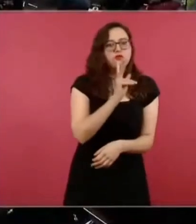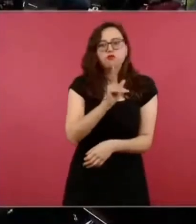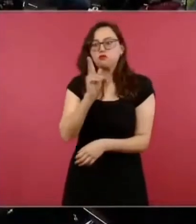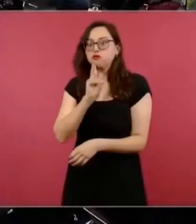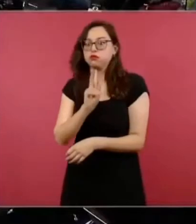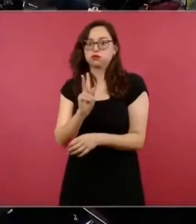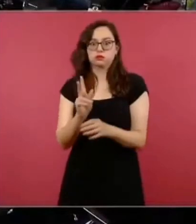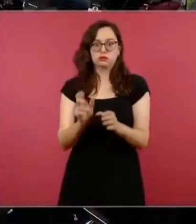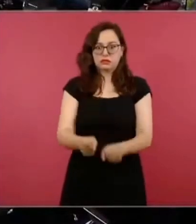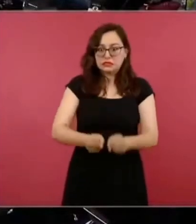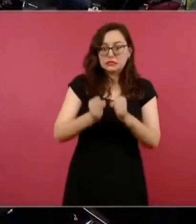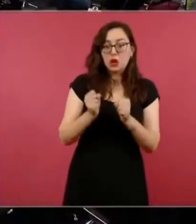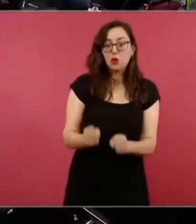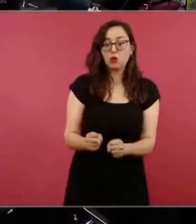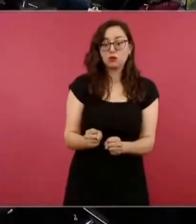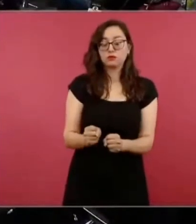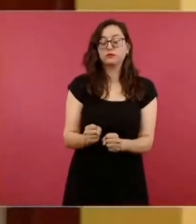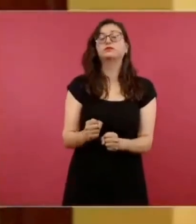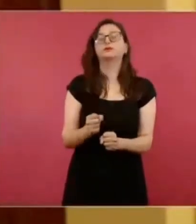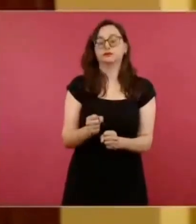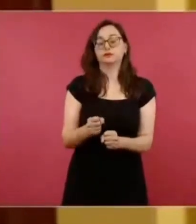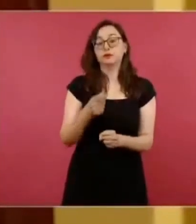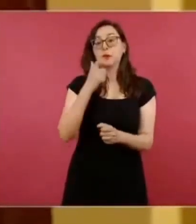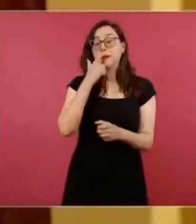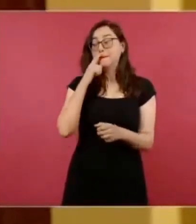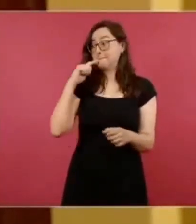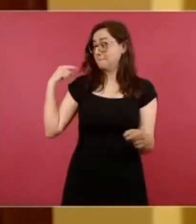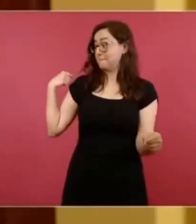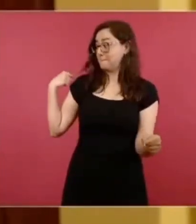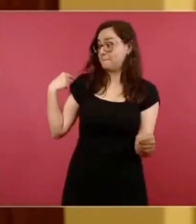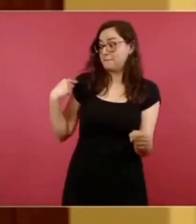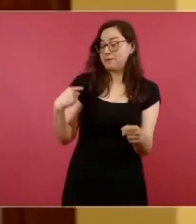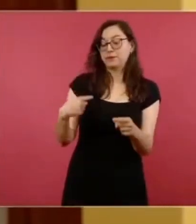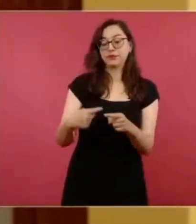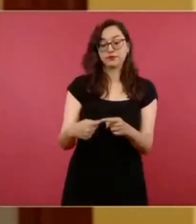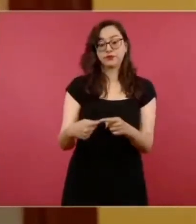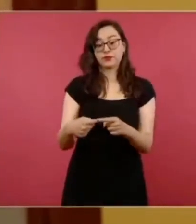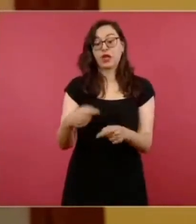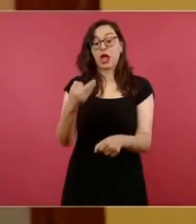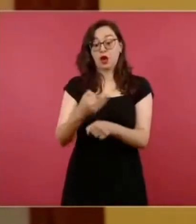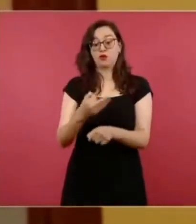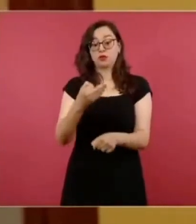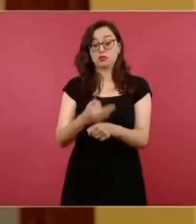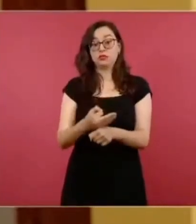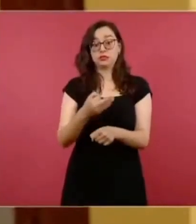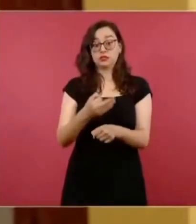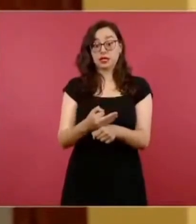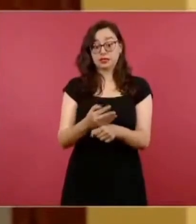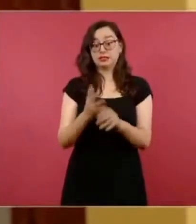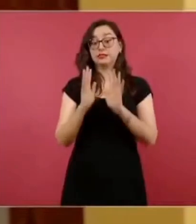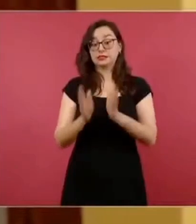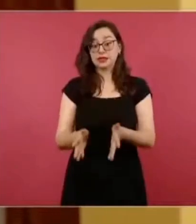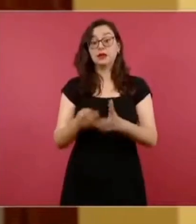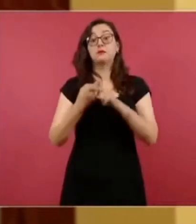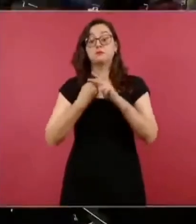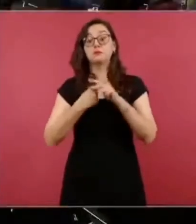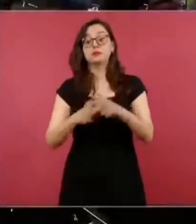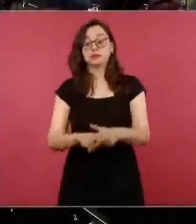En este mes vamos a iniciar con la prueba de la planta de diésel,